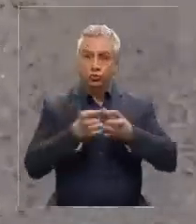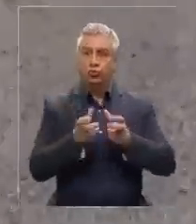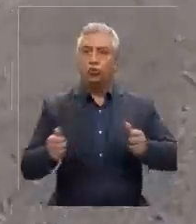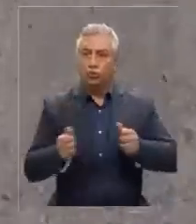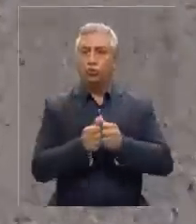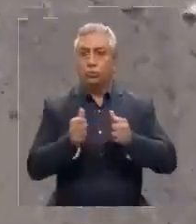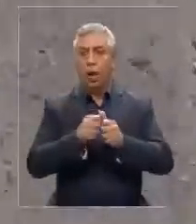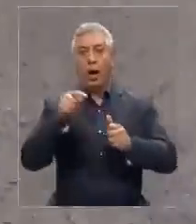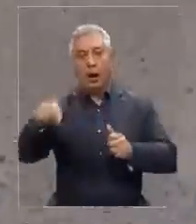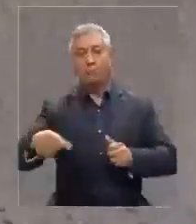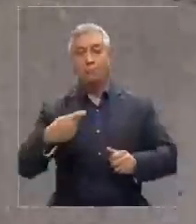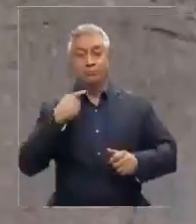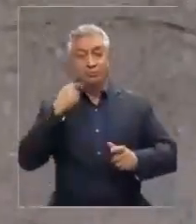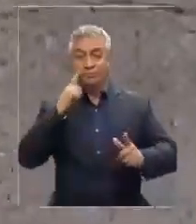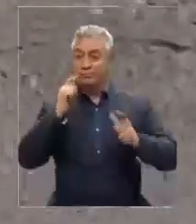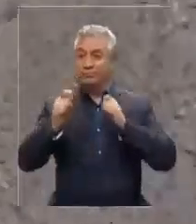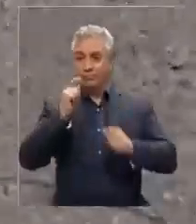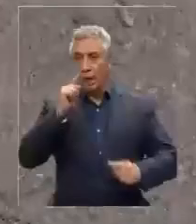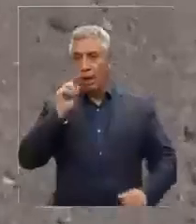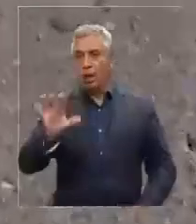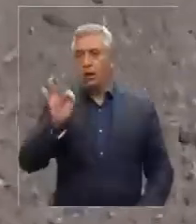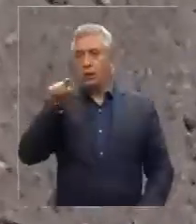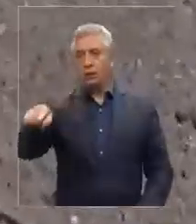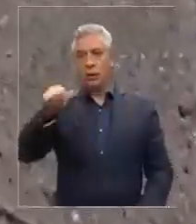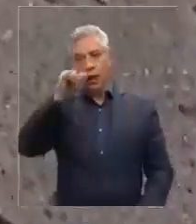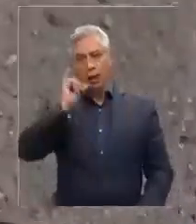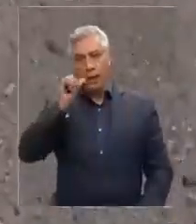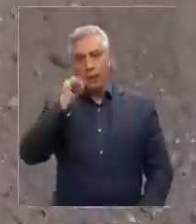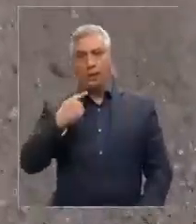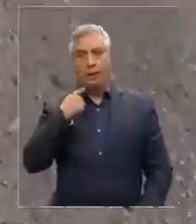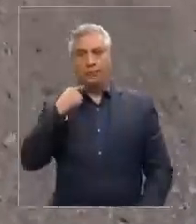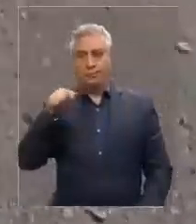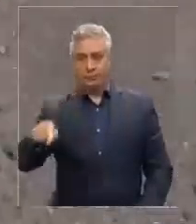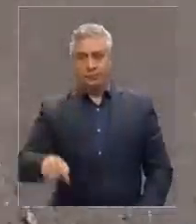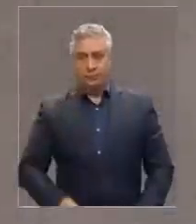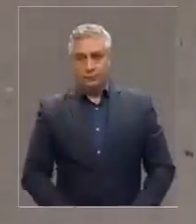desenlaces tan trágicos como el registrado en Iquique.